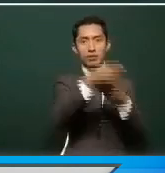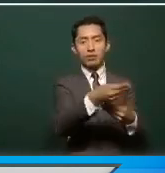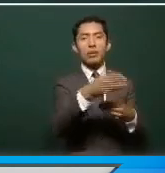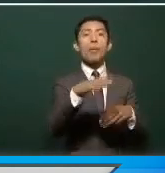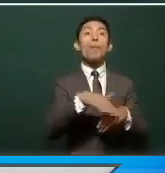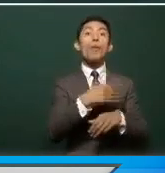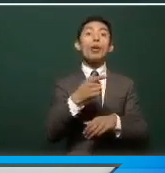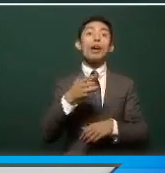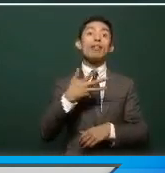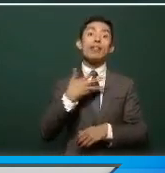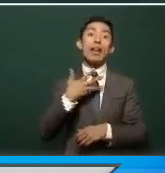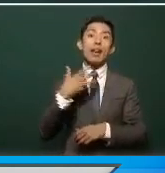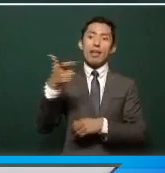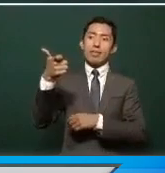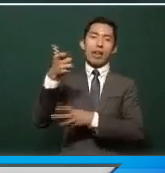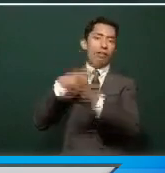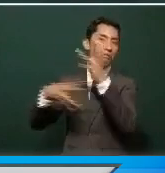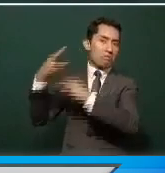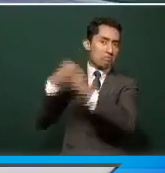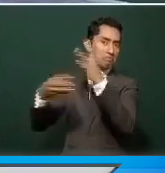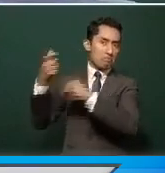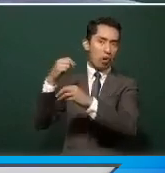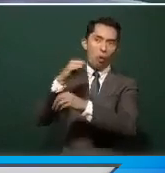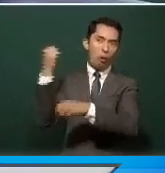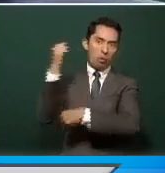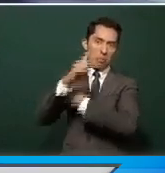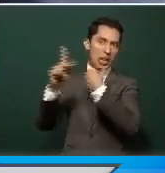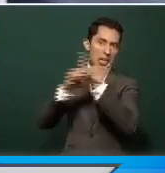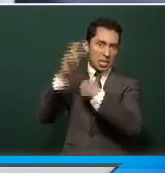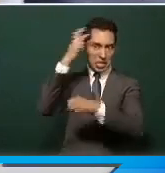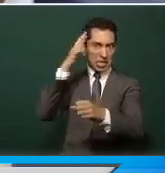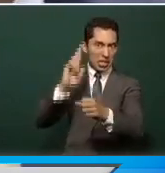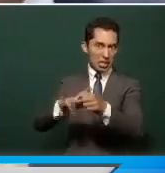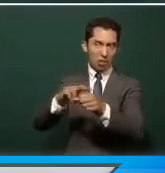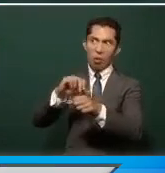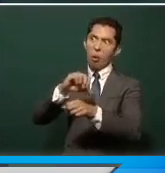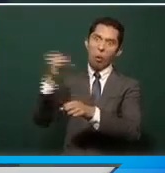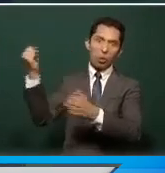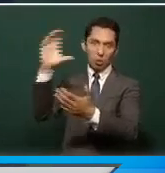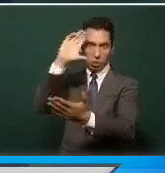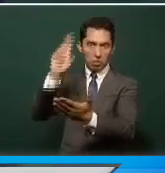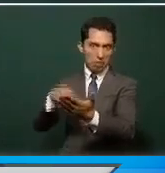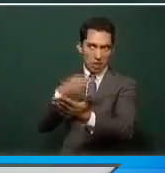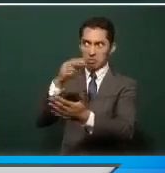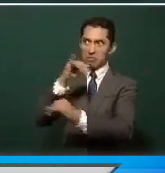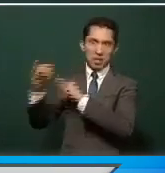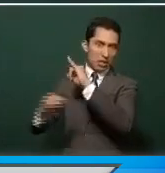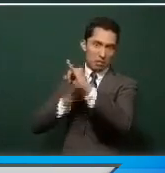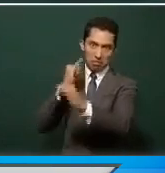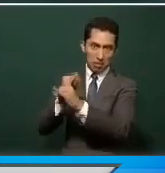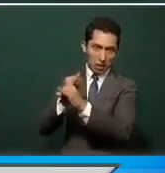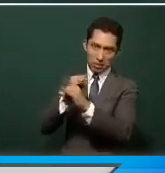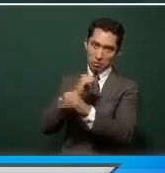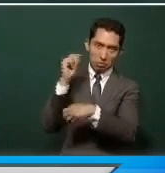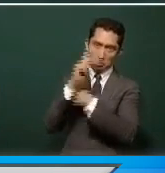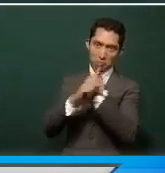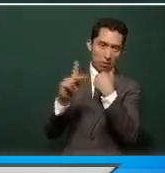dinero del extranjero y de acuerdo a convenios internacionales,